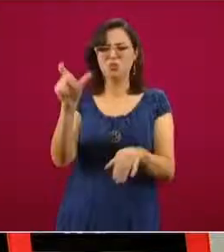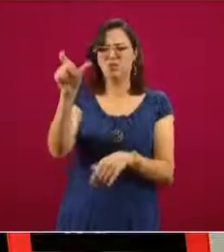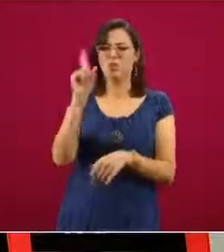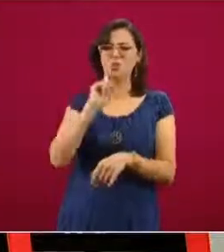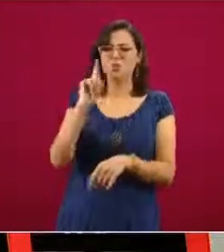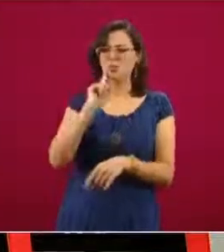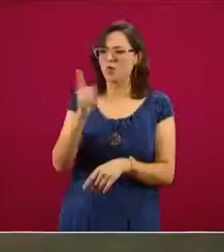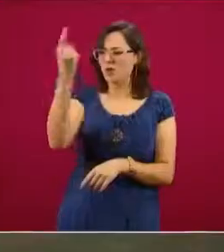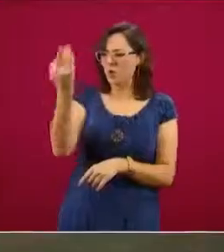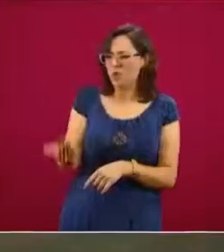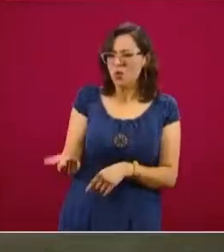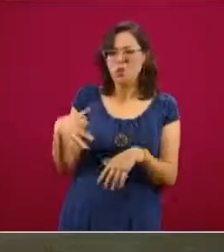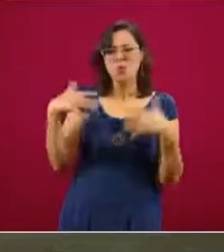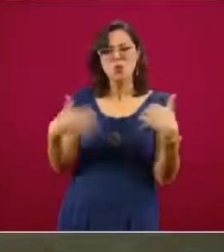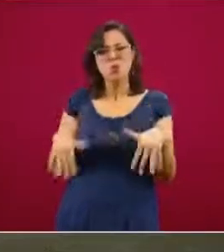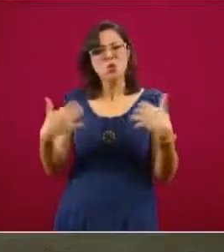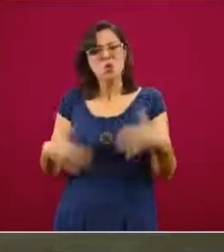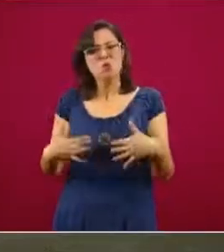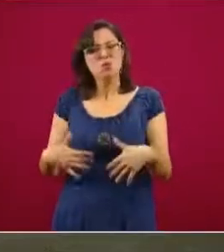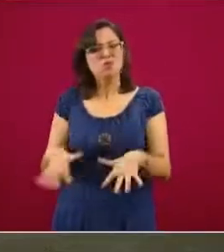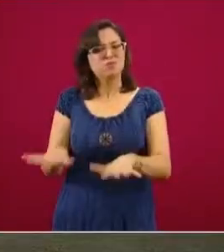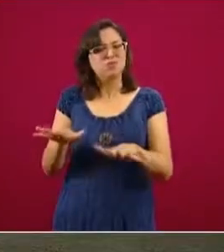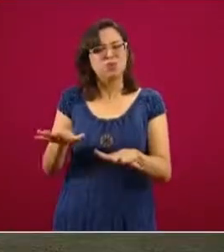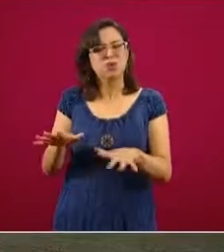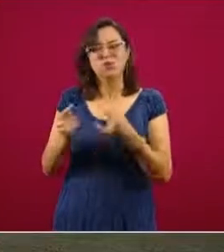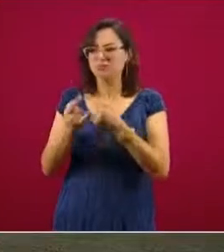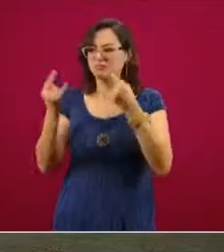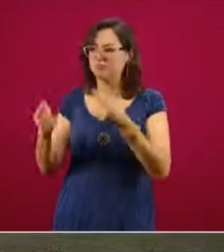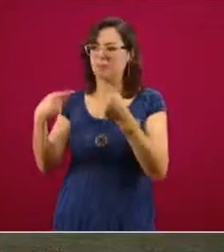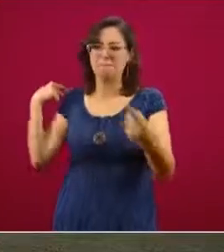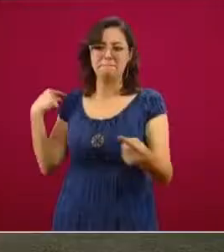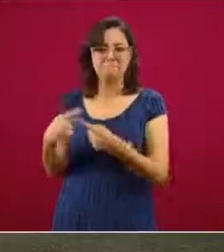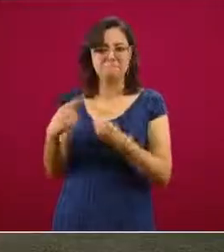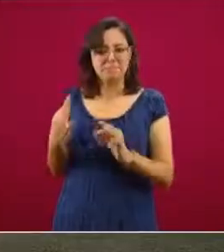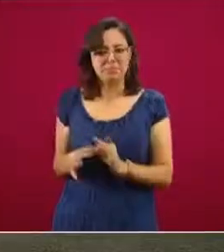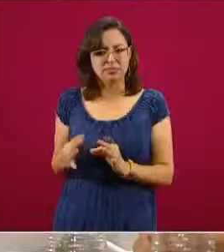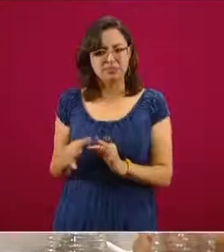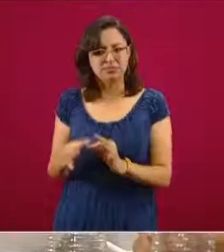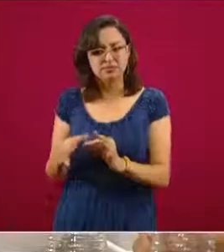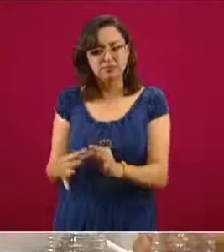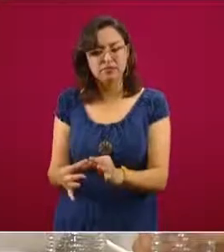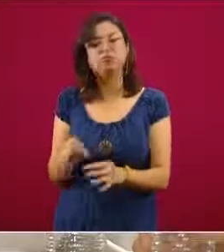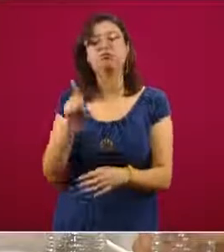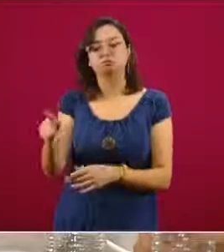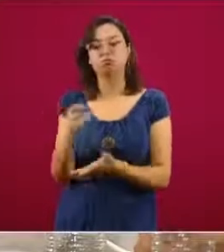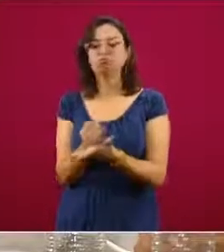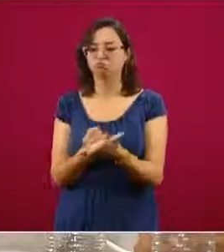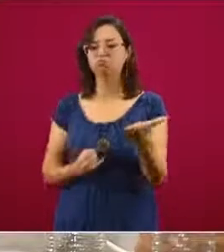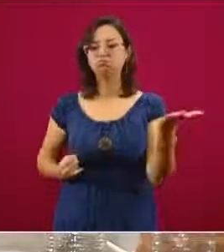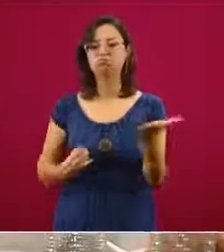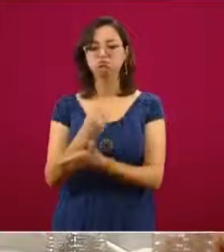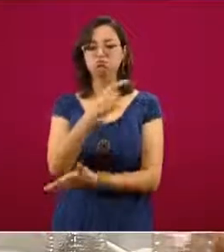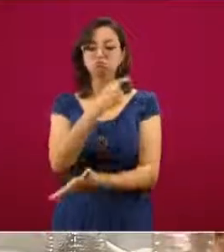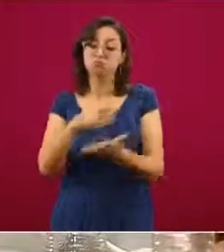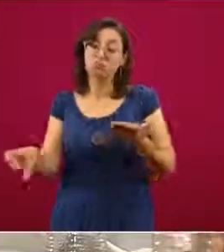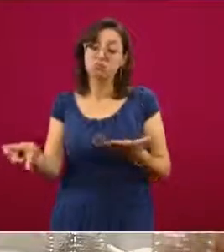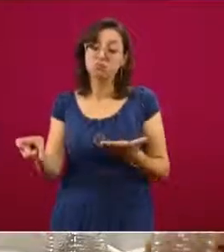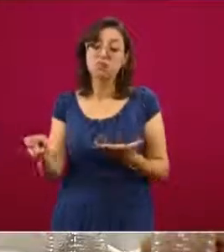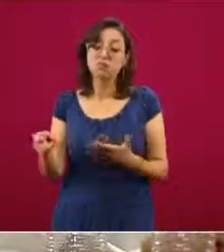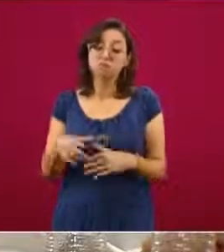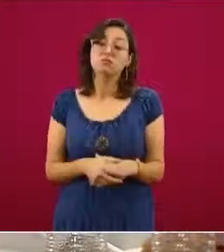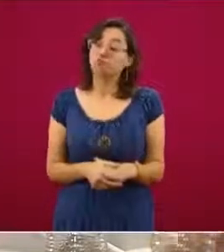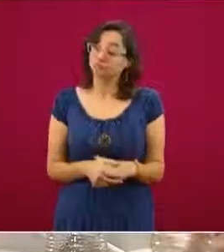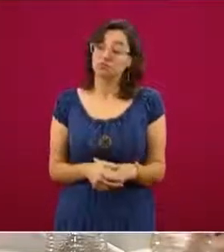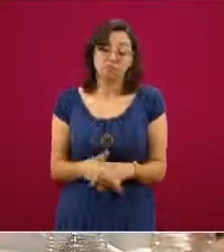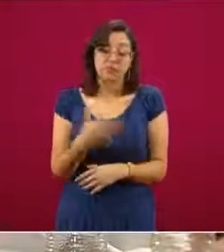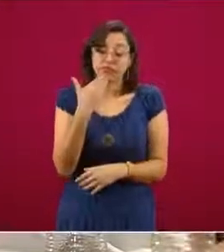de primera, intachable en toda su trayectoria. Y por eso ella decidió, y me parece que fue una gran